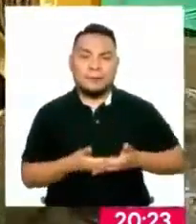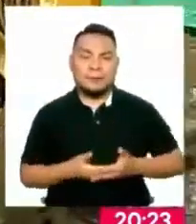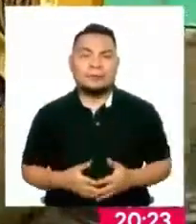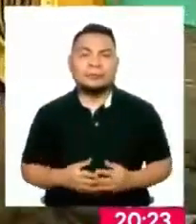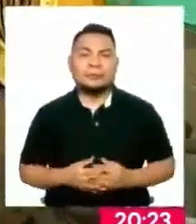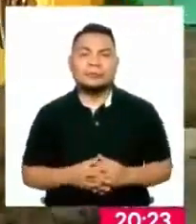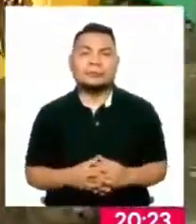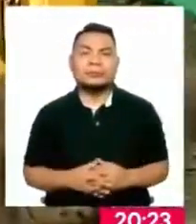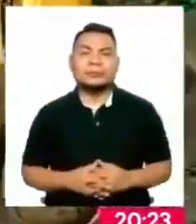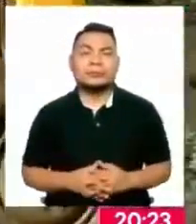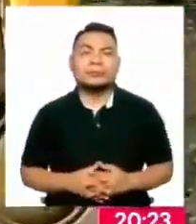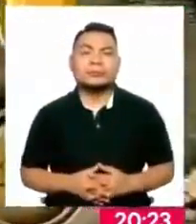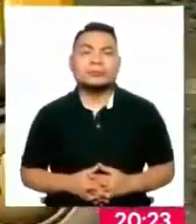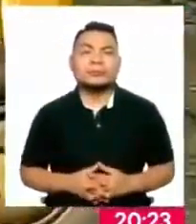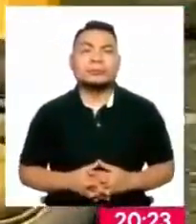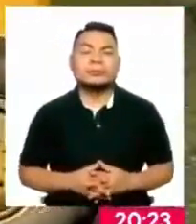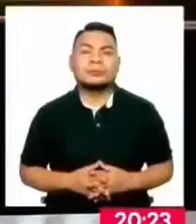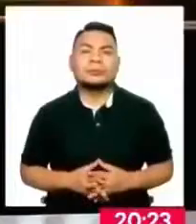6 cunas.